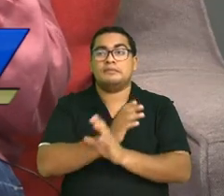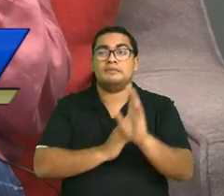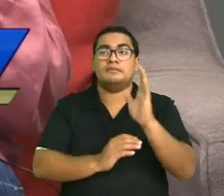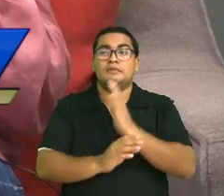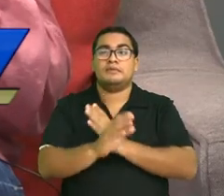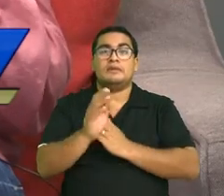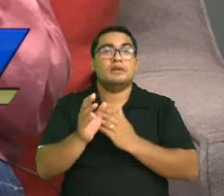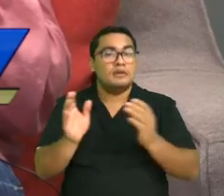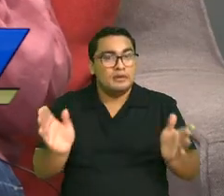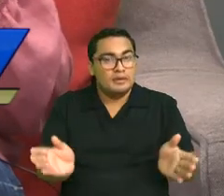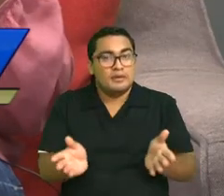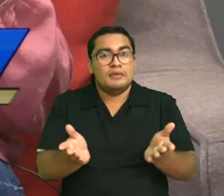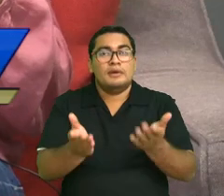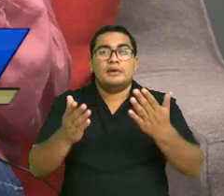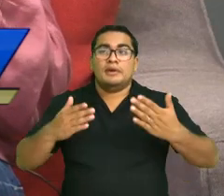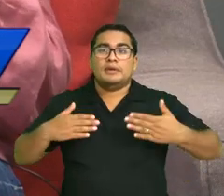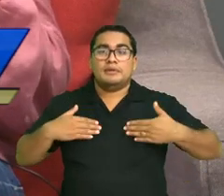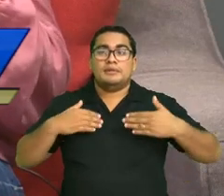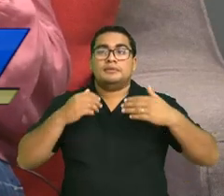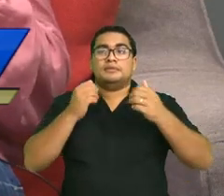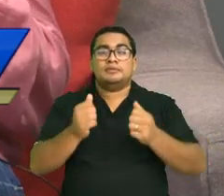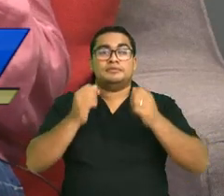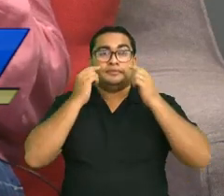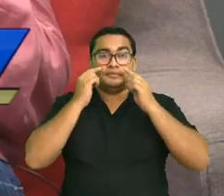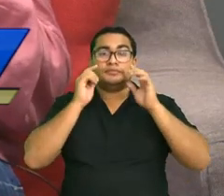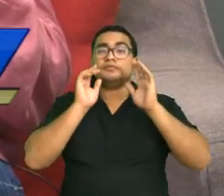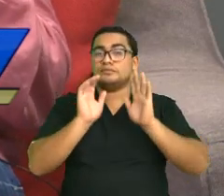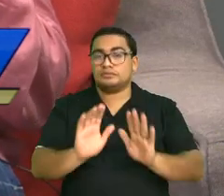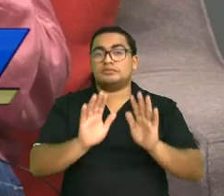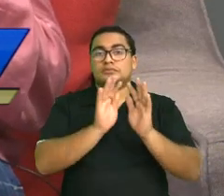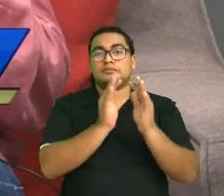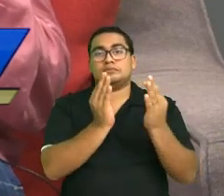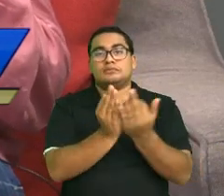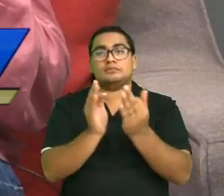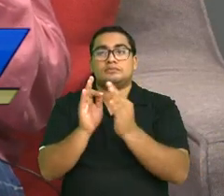promoción de salud, darle las alertas a la familia